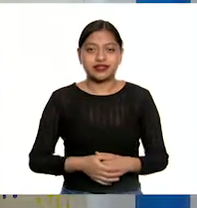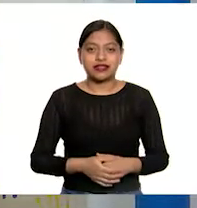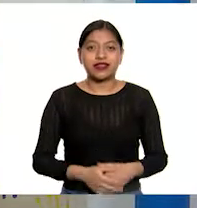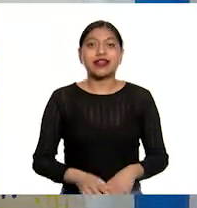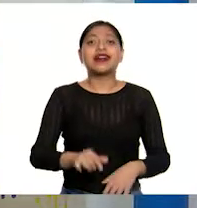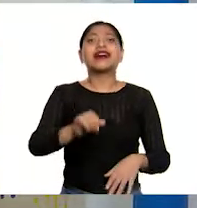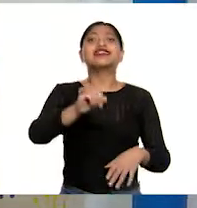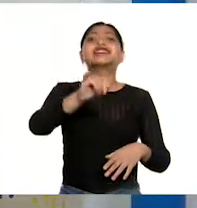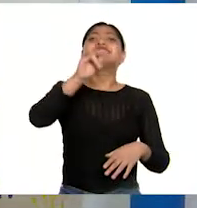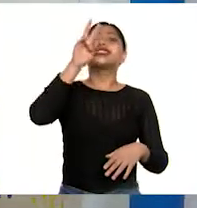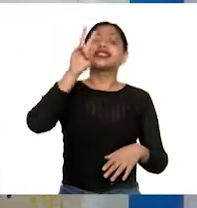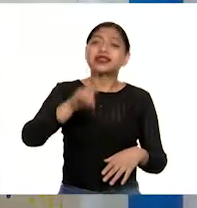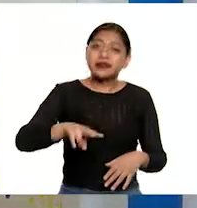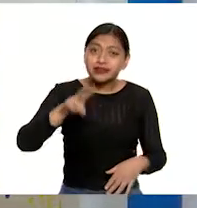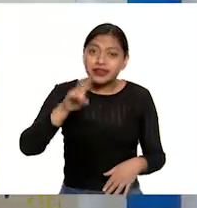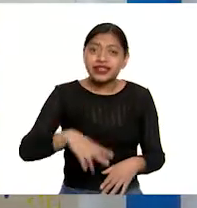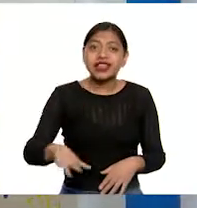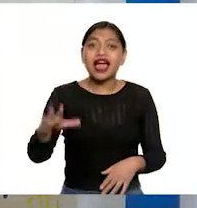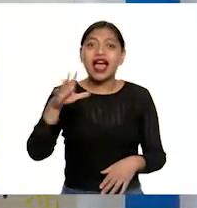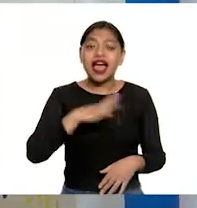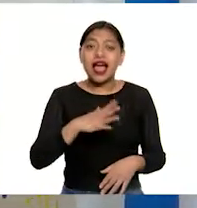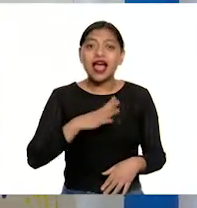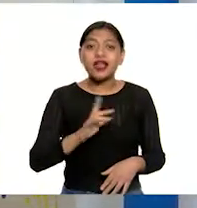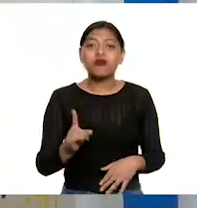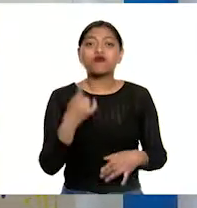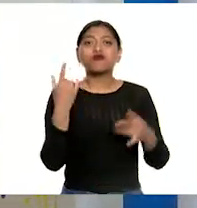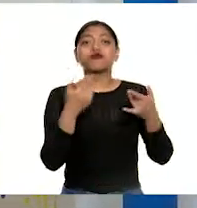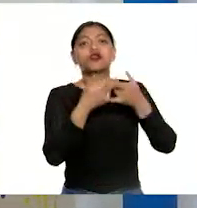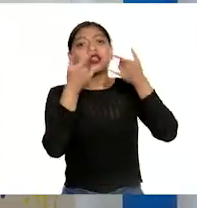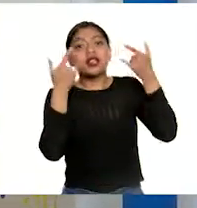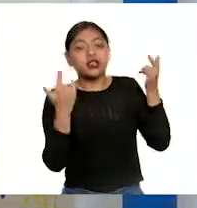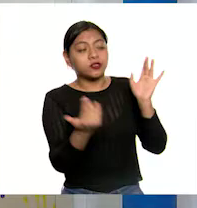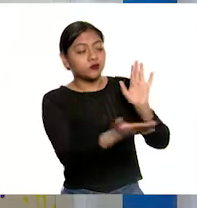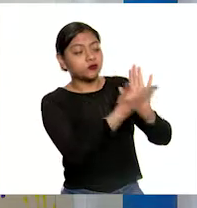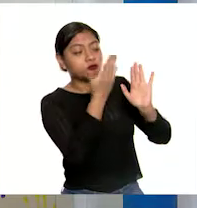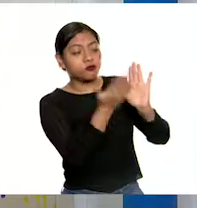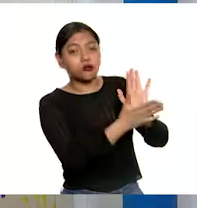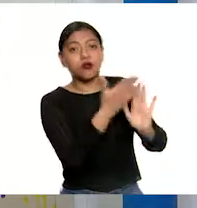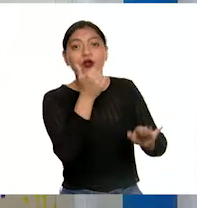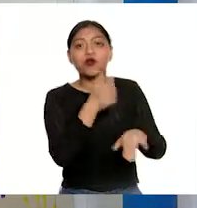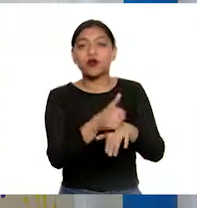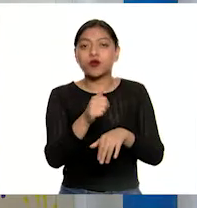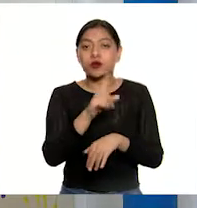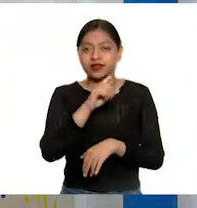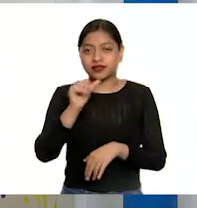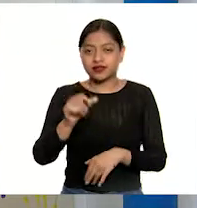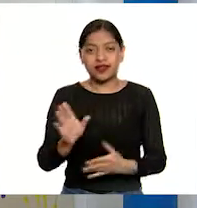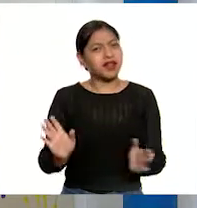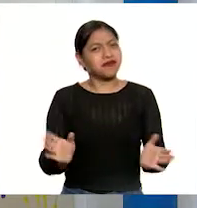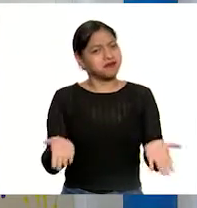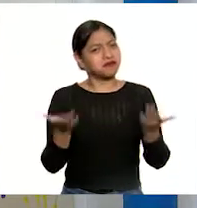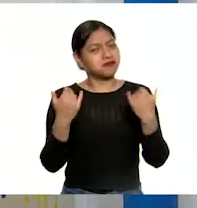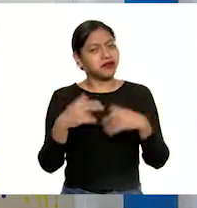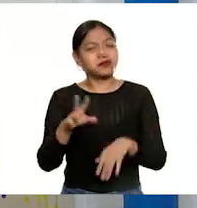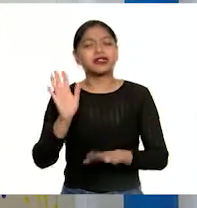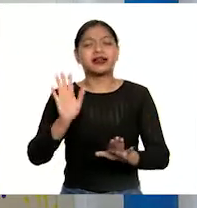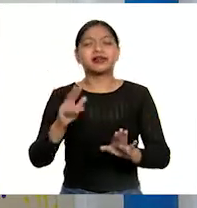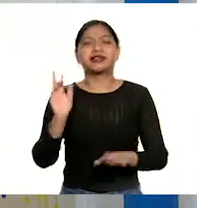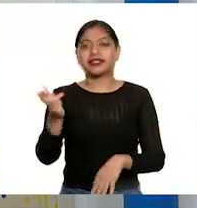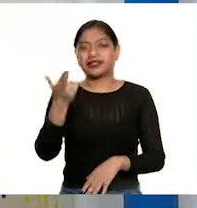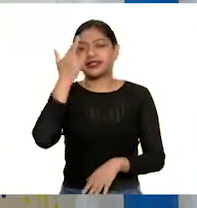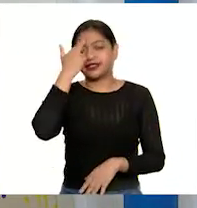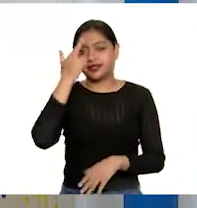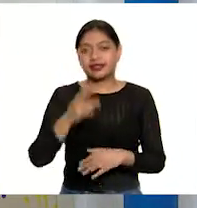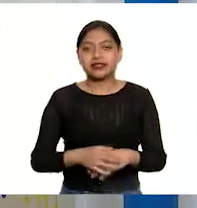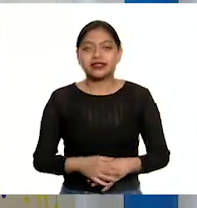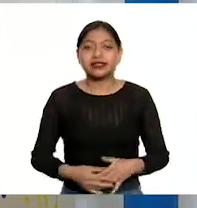sí es cierto! Estaría muy bien. La amenaza de nuestro libro está en el libro de lecturas. Vamos a recordarlo